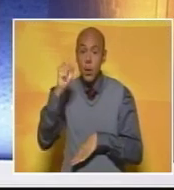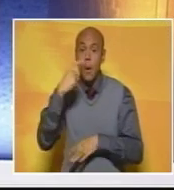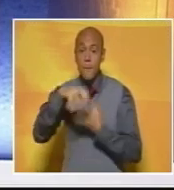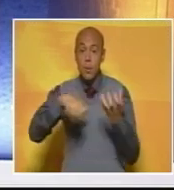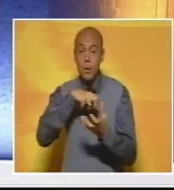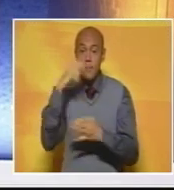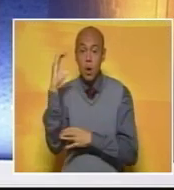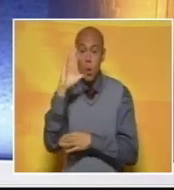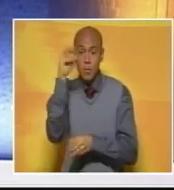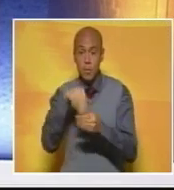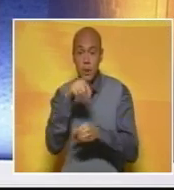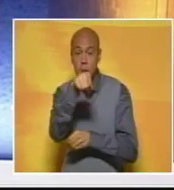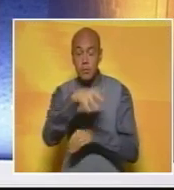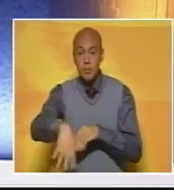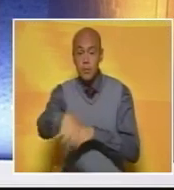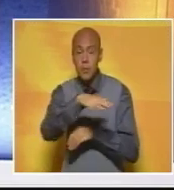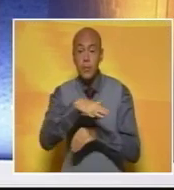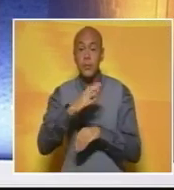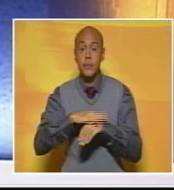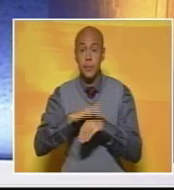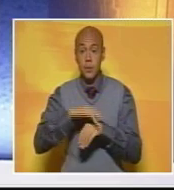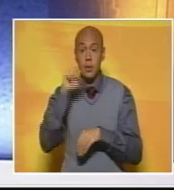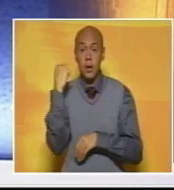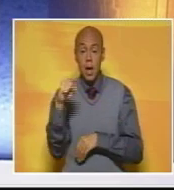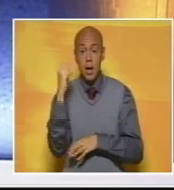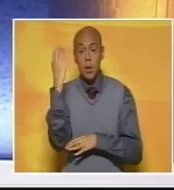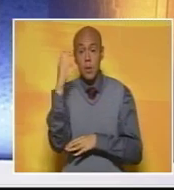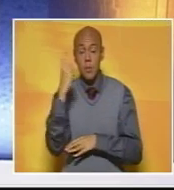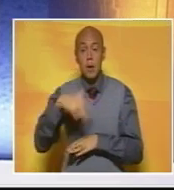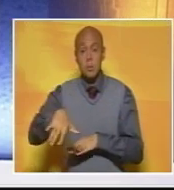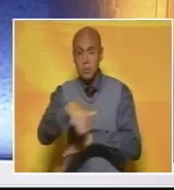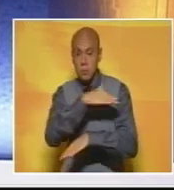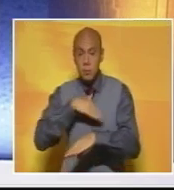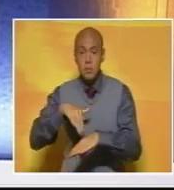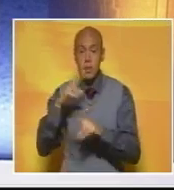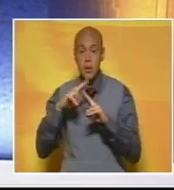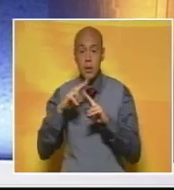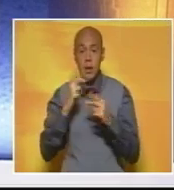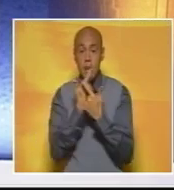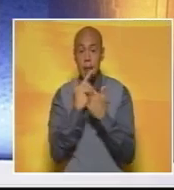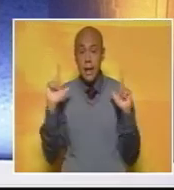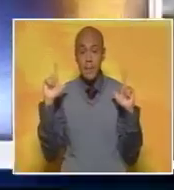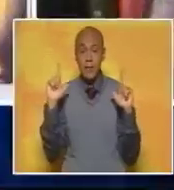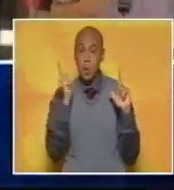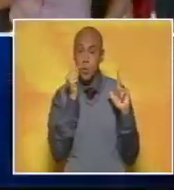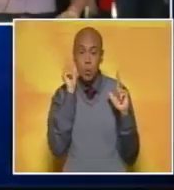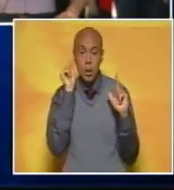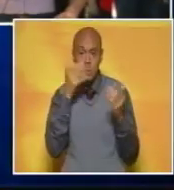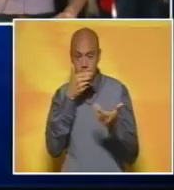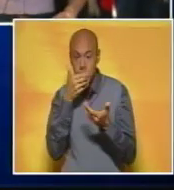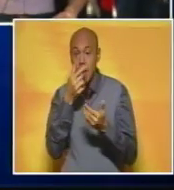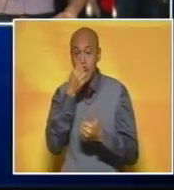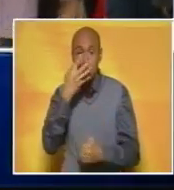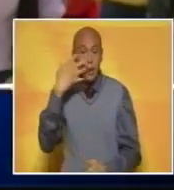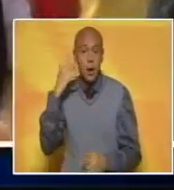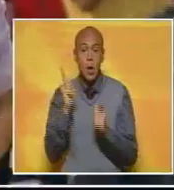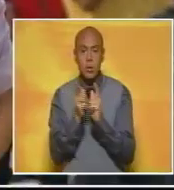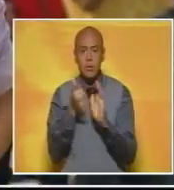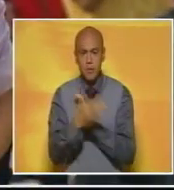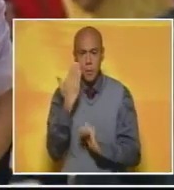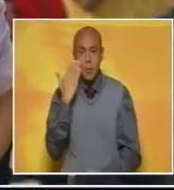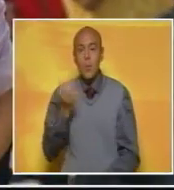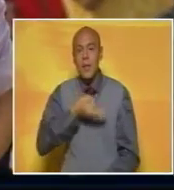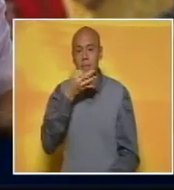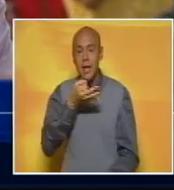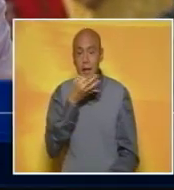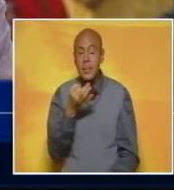Asegura que la entidad es territorio libre de paramilitares. Diana Vázquez con los detalles. Gracias. Buenas tardes para ustedes y